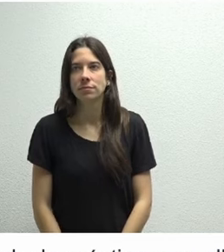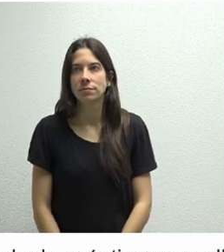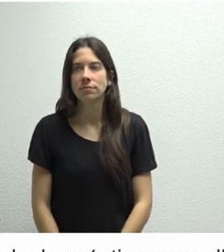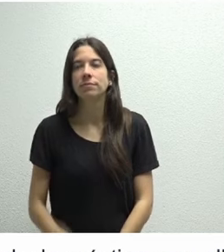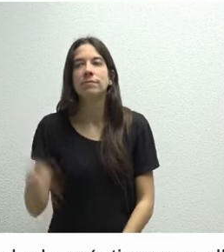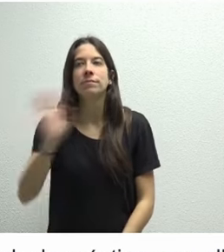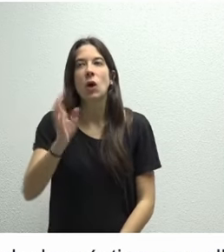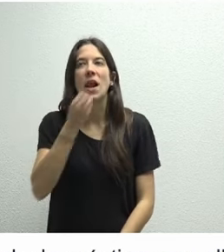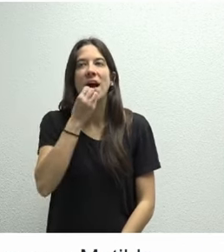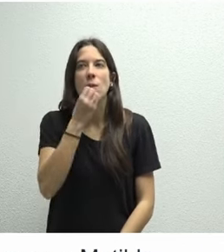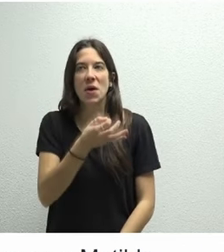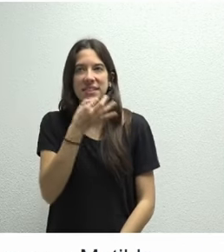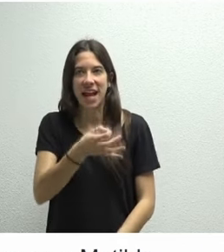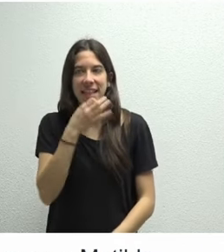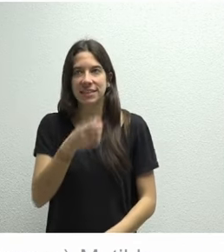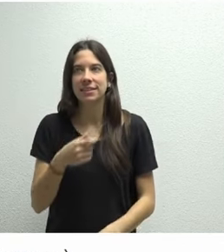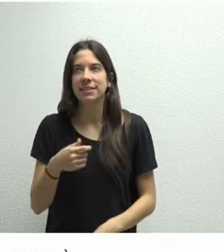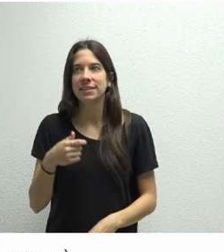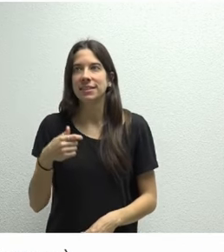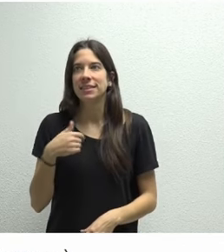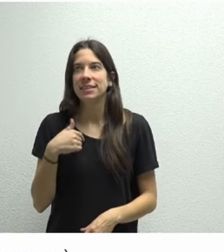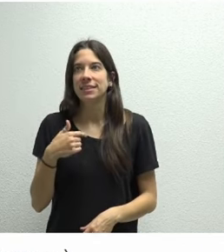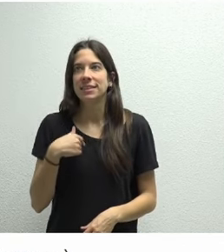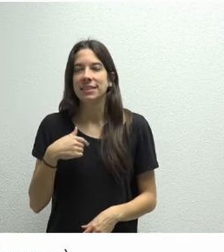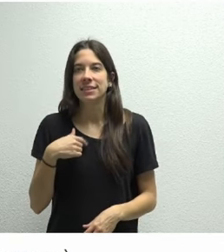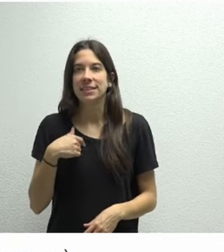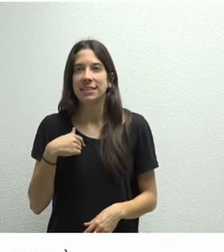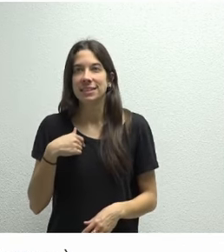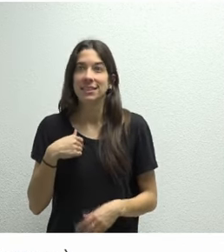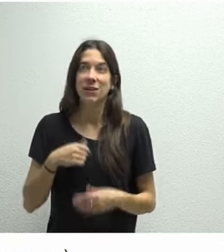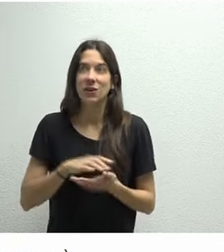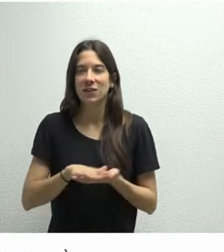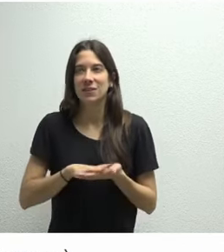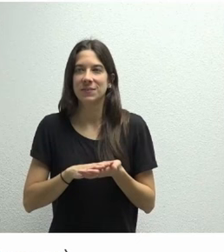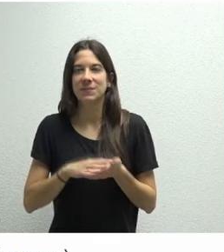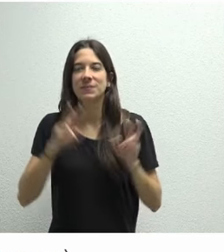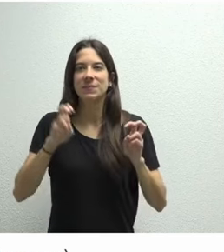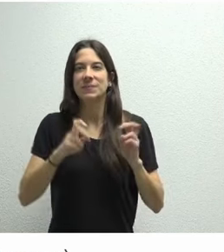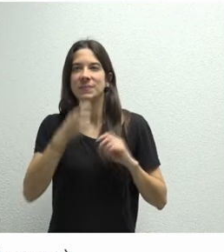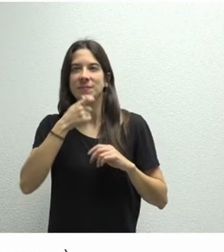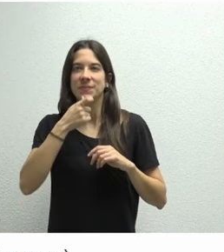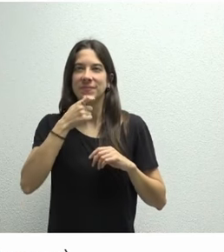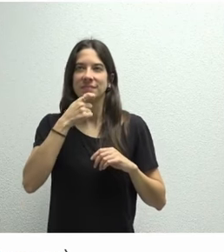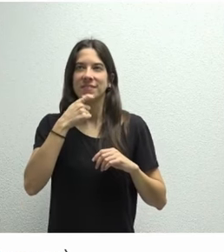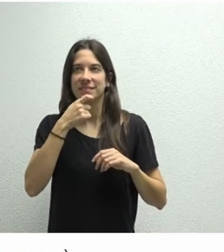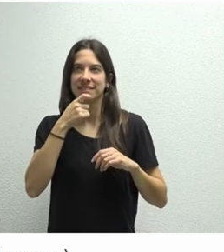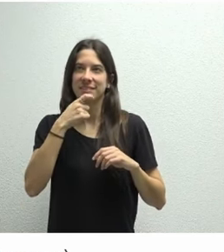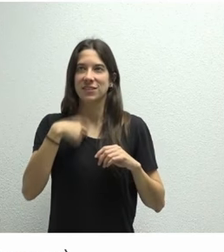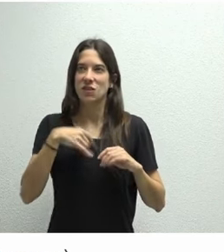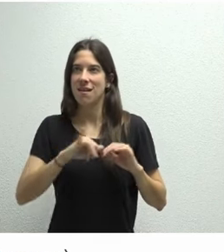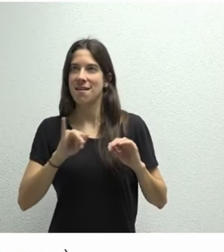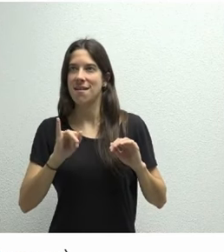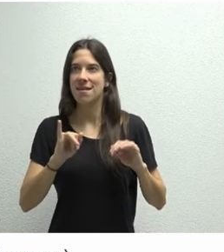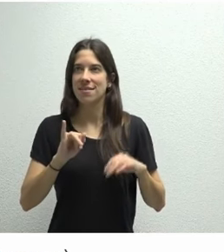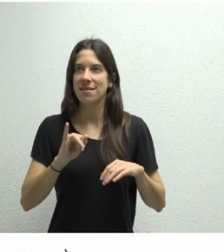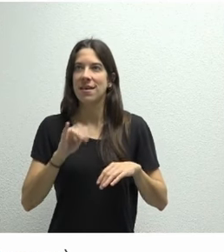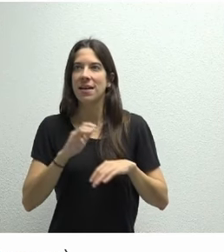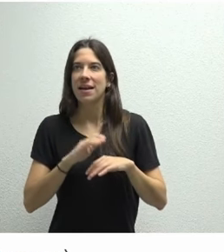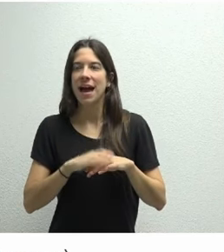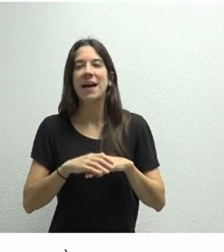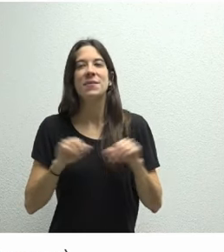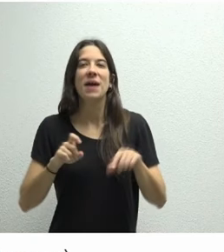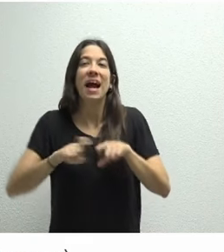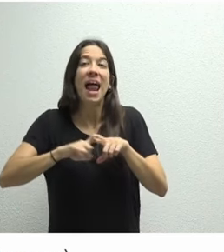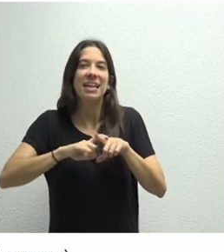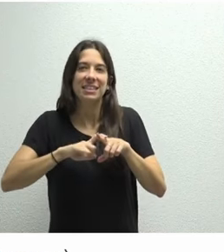Hola buenas tardes Eh voy a sacar la vena anglosajona eh que me dice Rubén que tengo eh Para ser lo más pragmática y lo